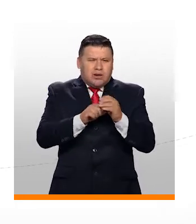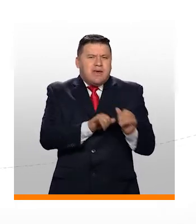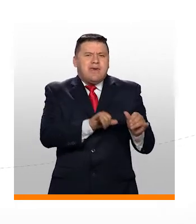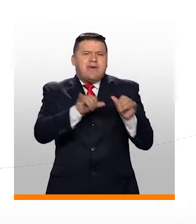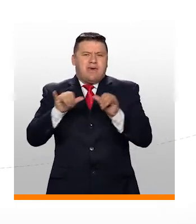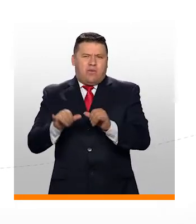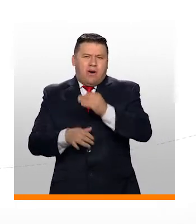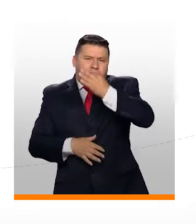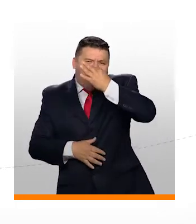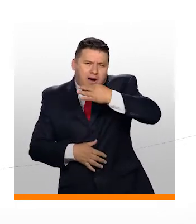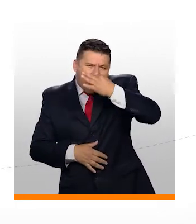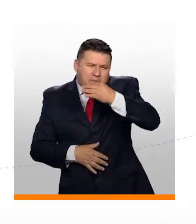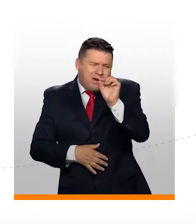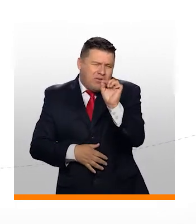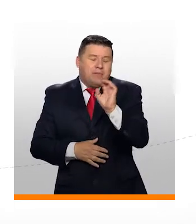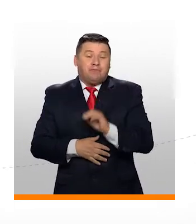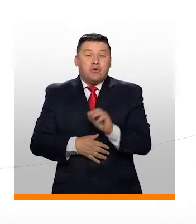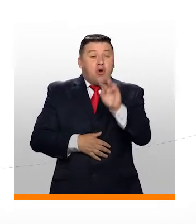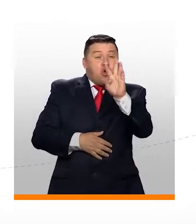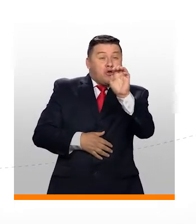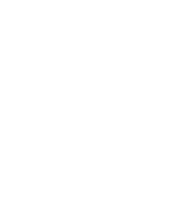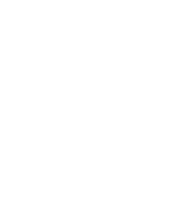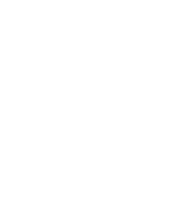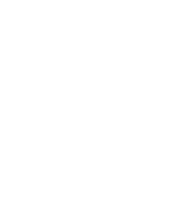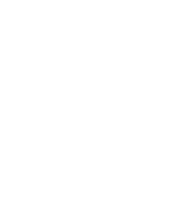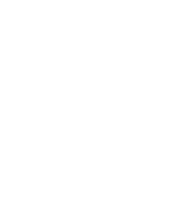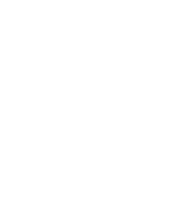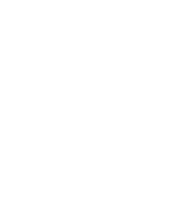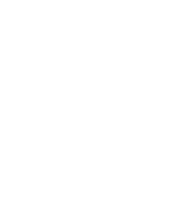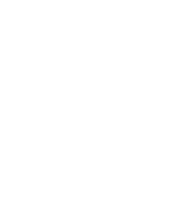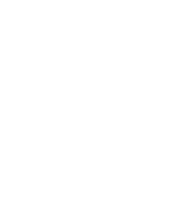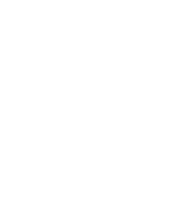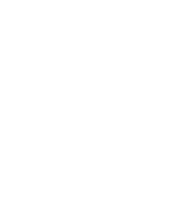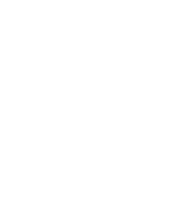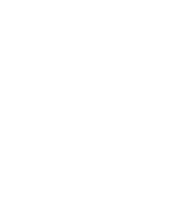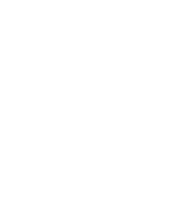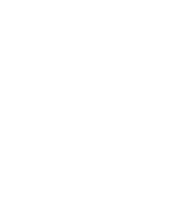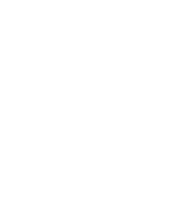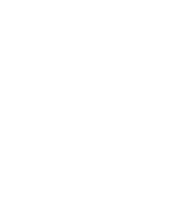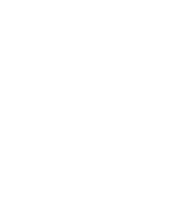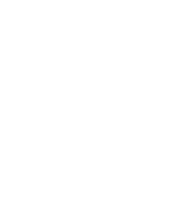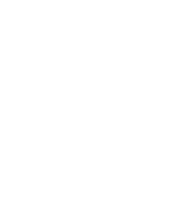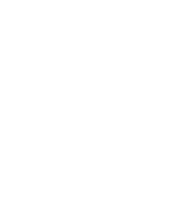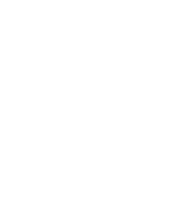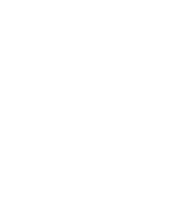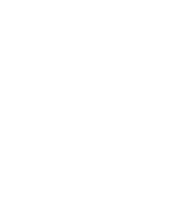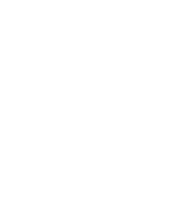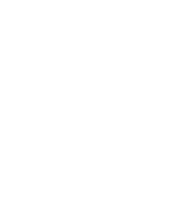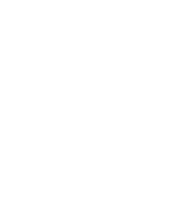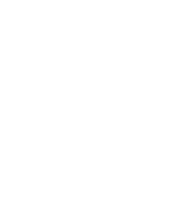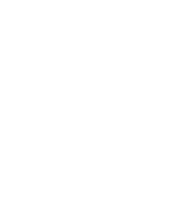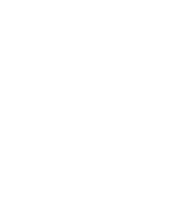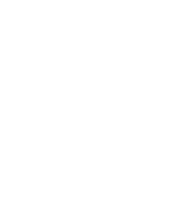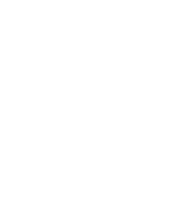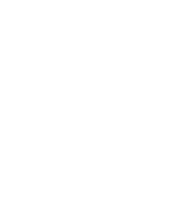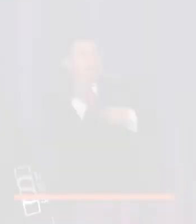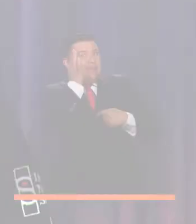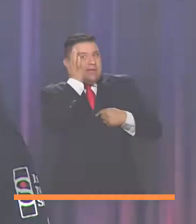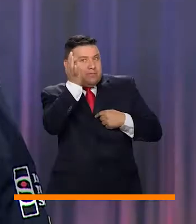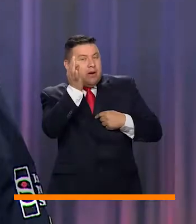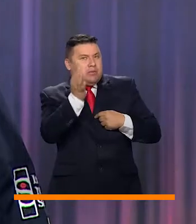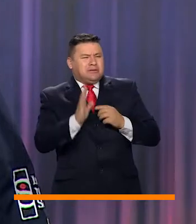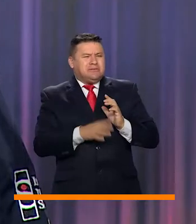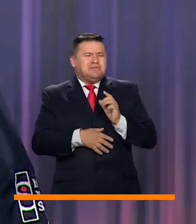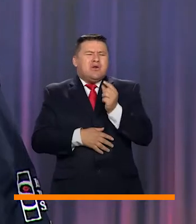coronavirus son similares a los de una gripa. El 80% de las personas que contraigan la enfermedad podrían no darse cuenta que la tienen porque